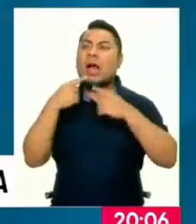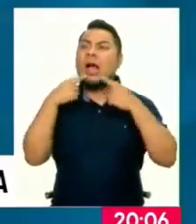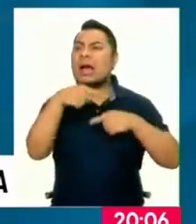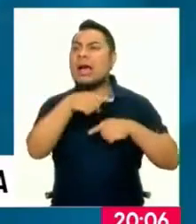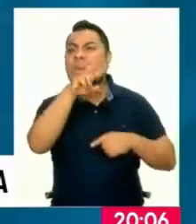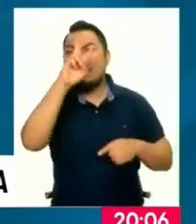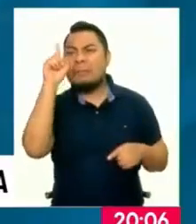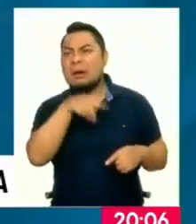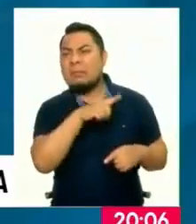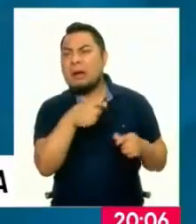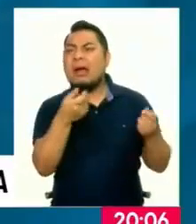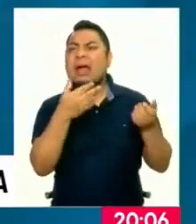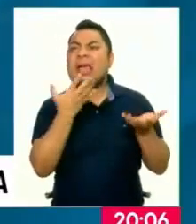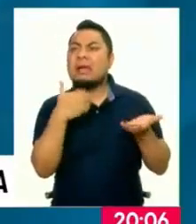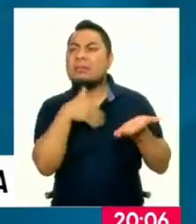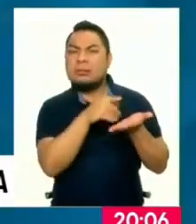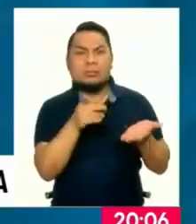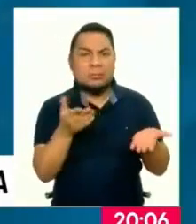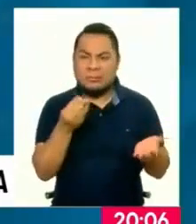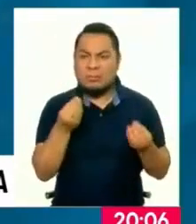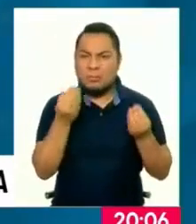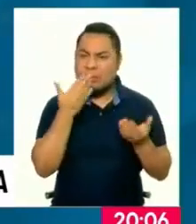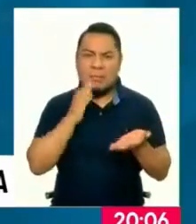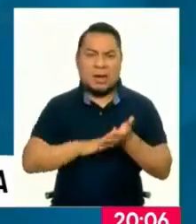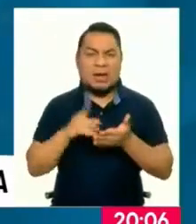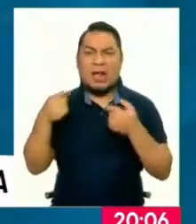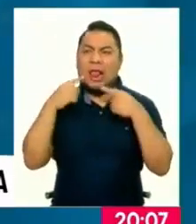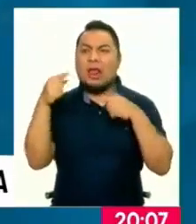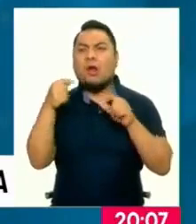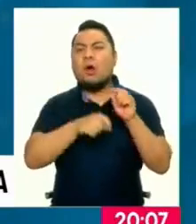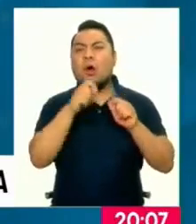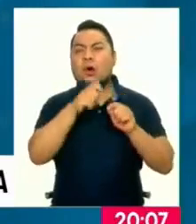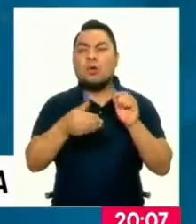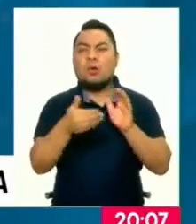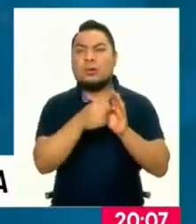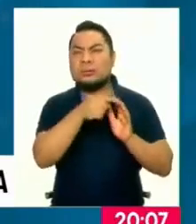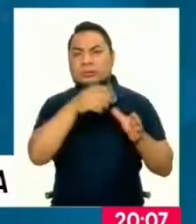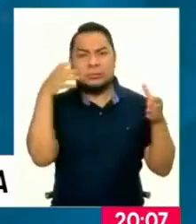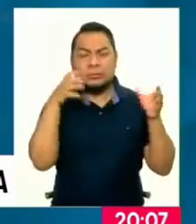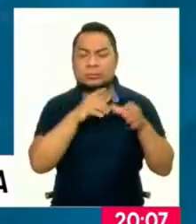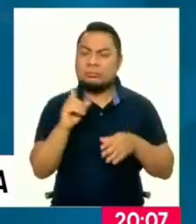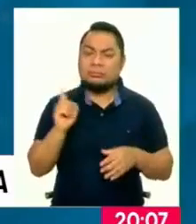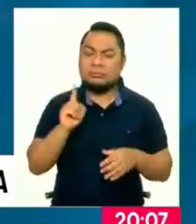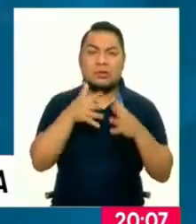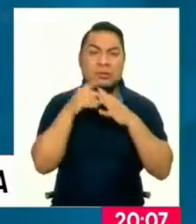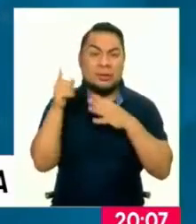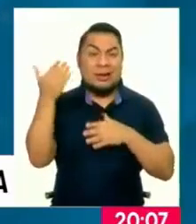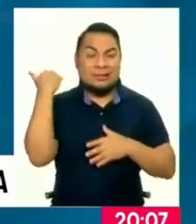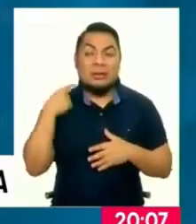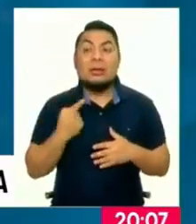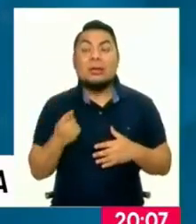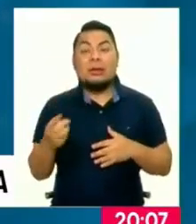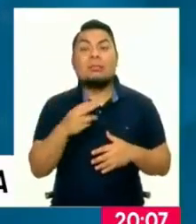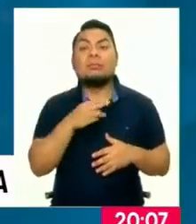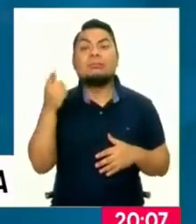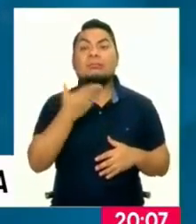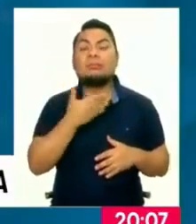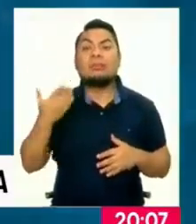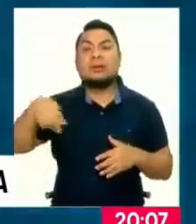del Tratado de Escazú. Párrafos más abajo dice, por último, el hecho de que el presidente de la República firme en